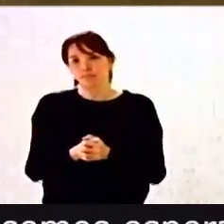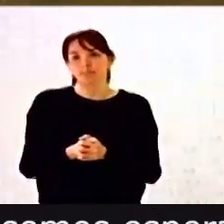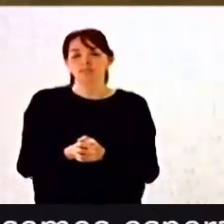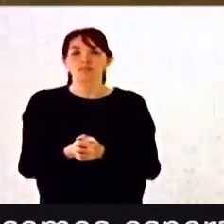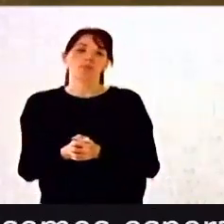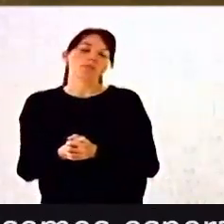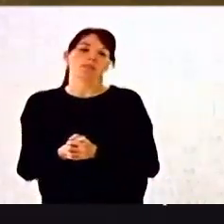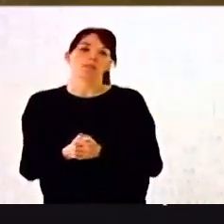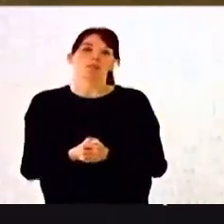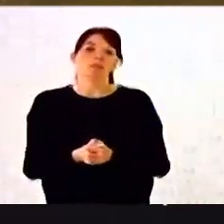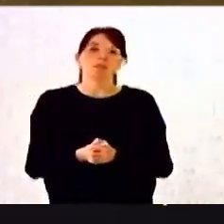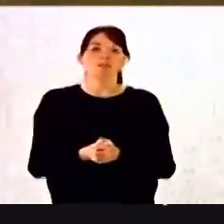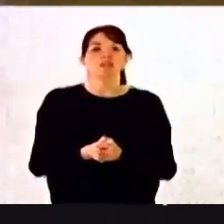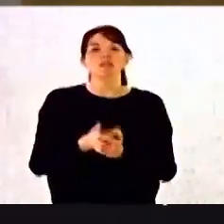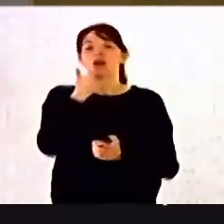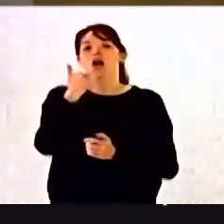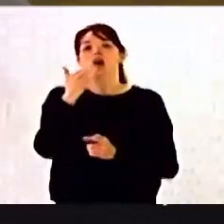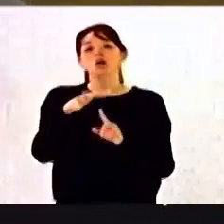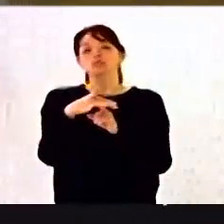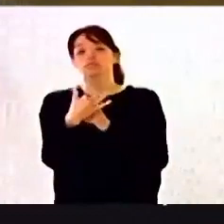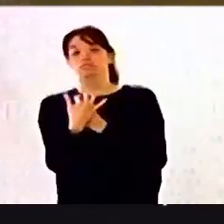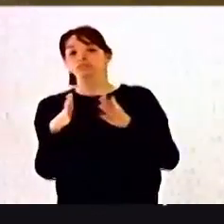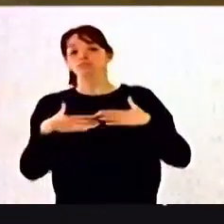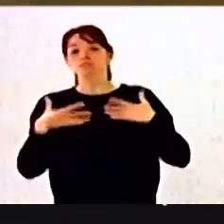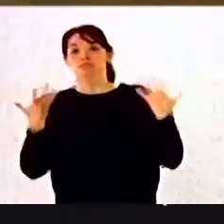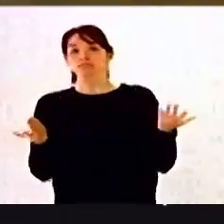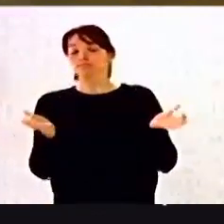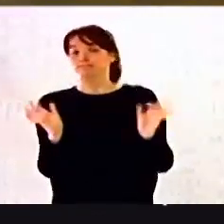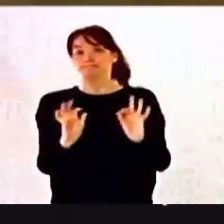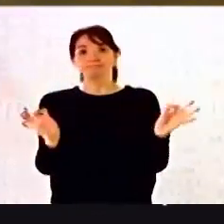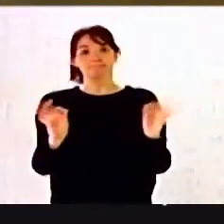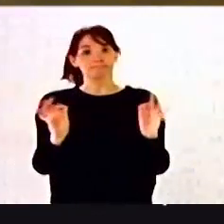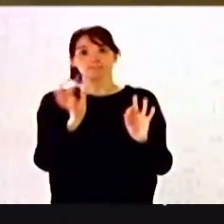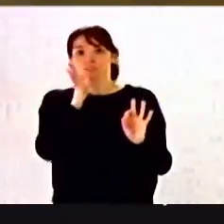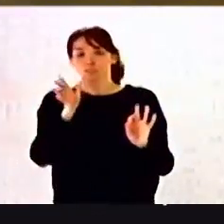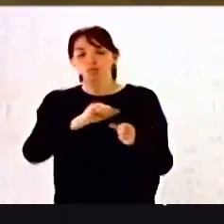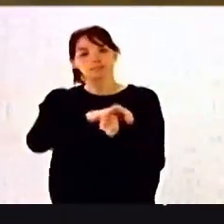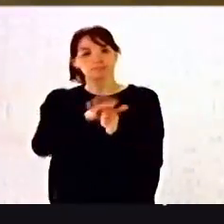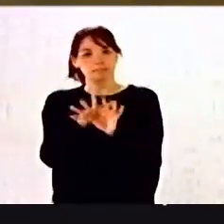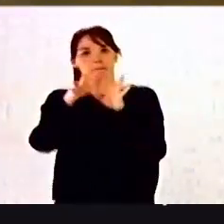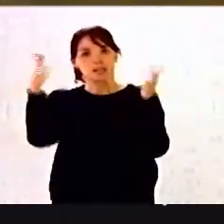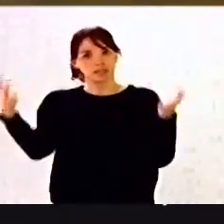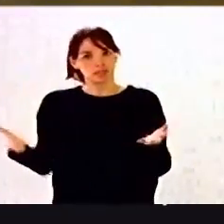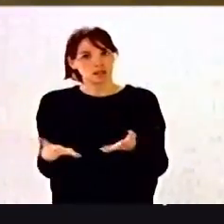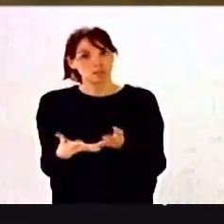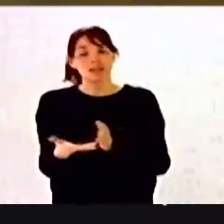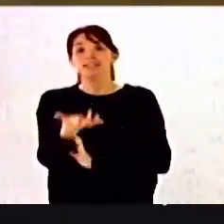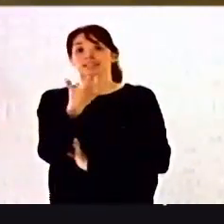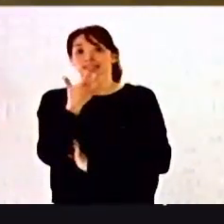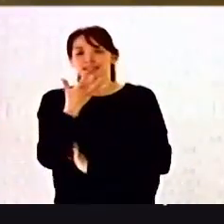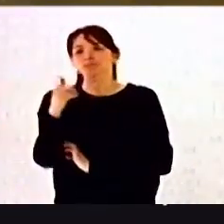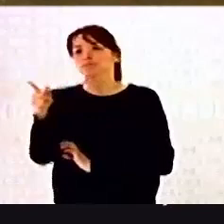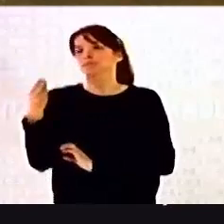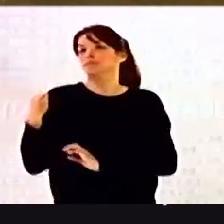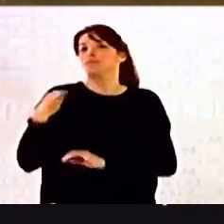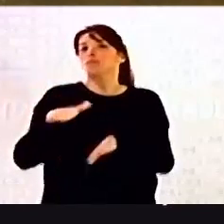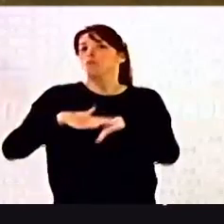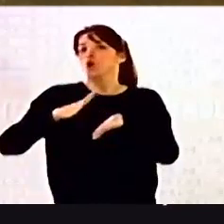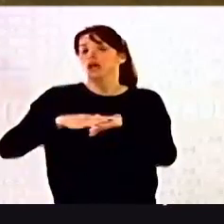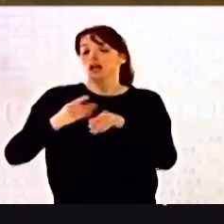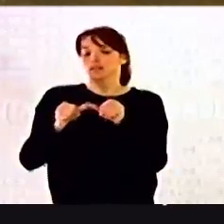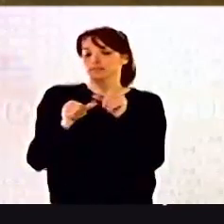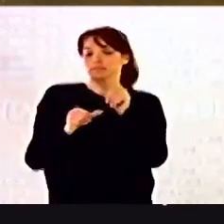No está pasando nada que no pudiésemos esperar de esta terrible pandemia. Cuando se refiere a por qué hemos tardado un mes en conocer